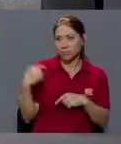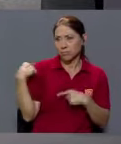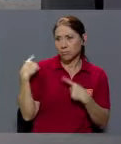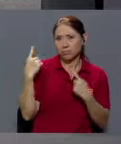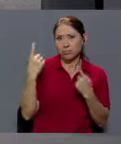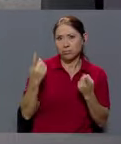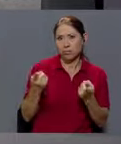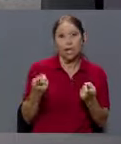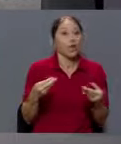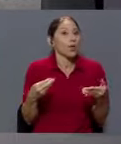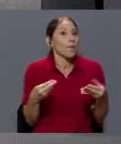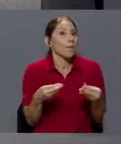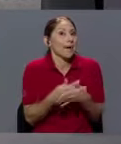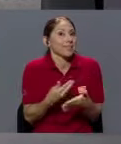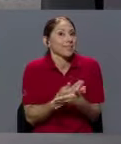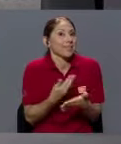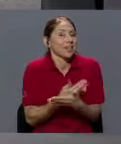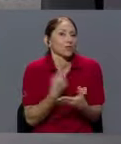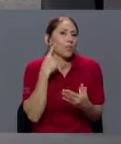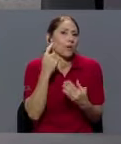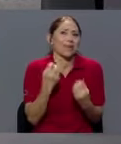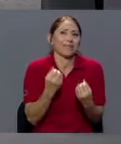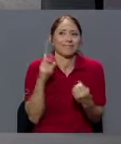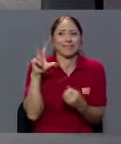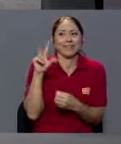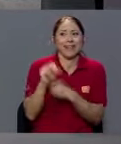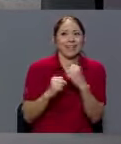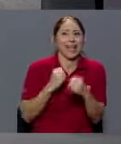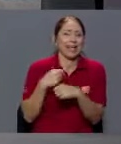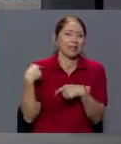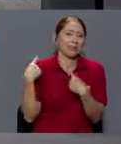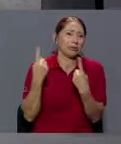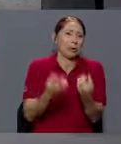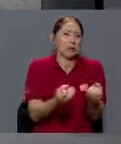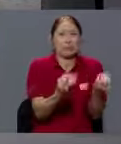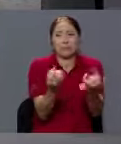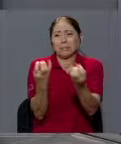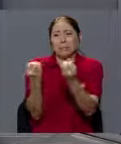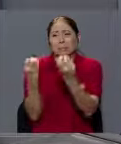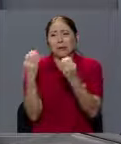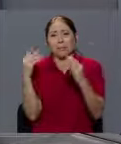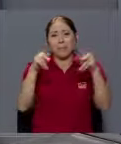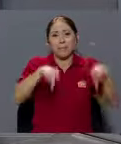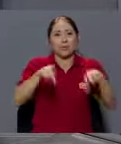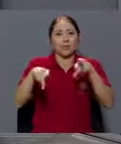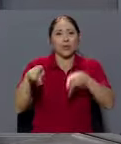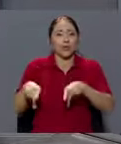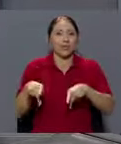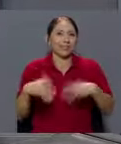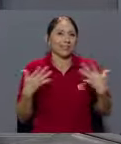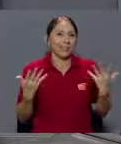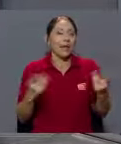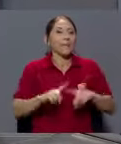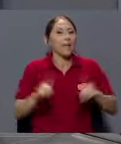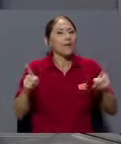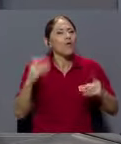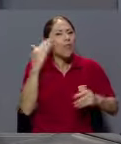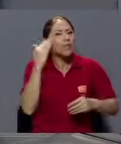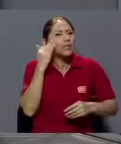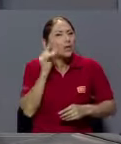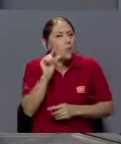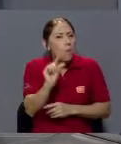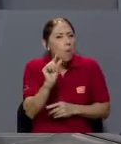los años, por supuesto que los más recientes, porque han sido miles de personas en estos 30 años que han hecho la prueba. Pero sí conocer un poco los